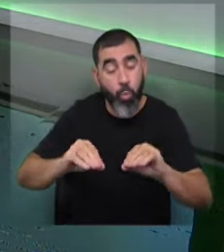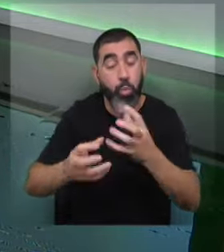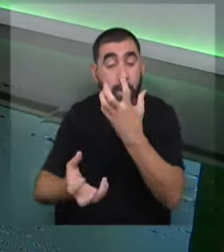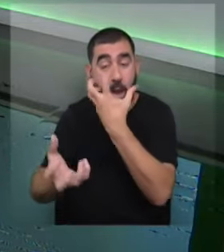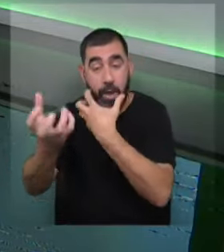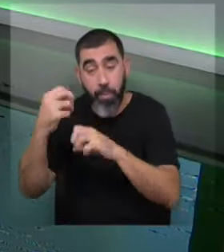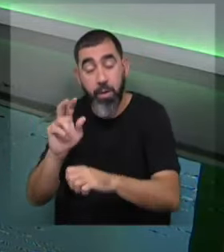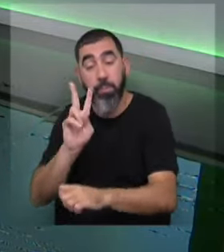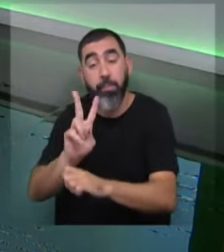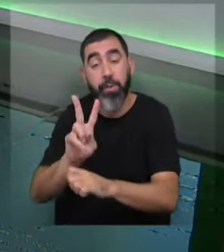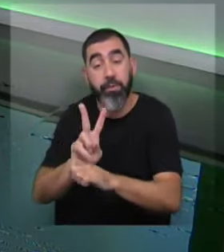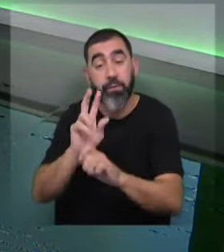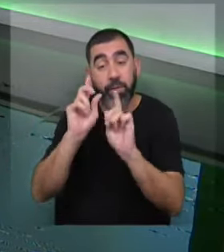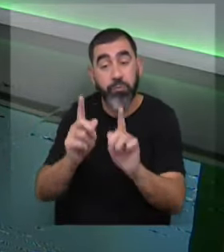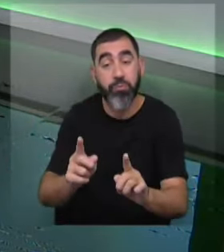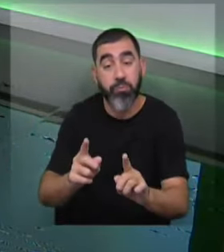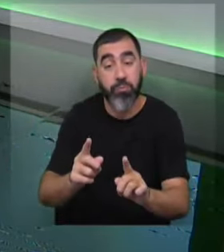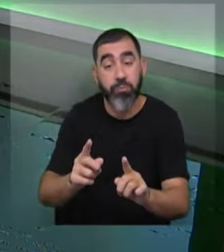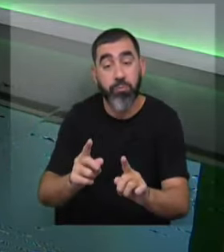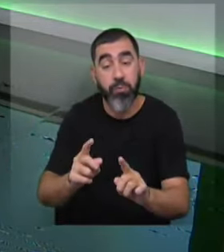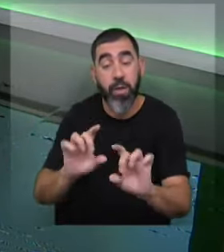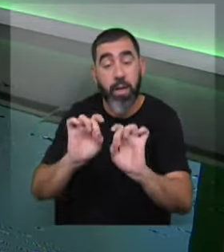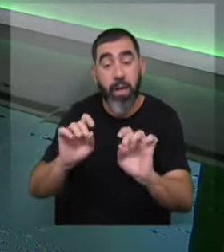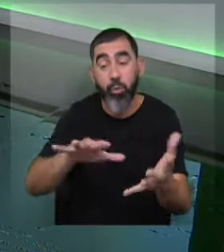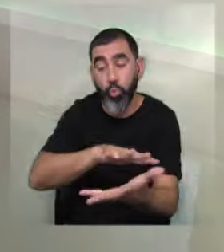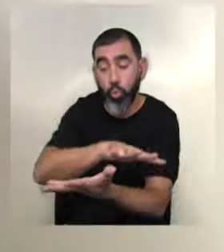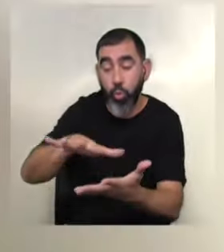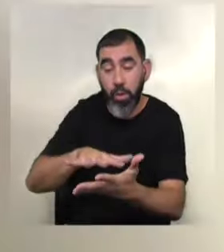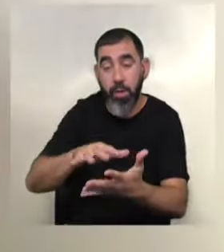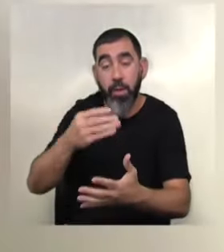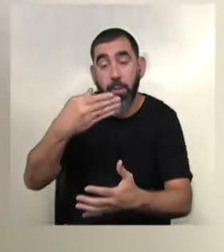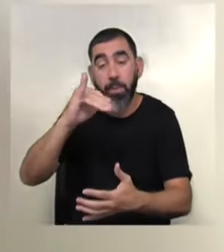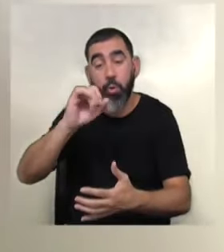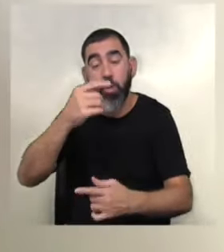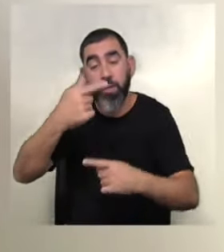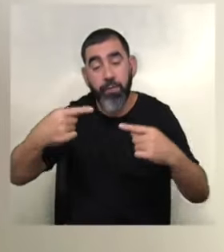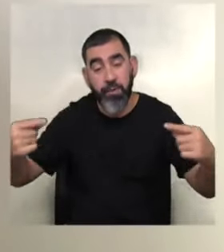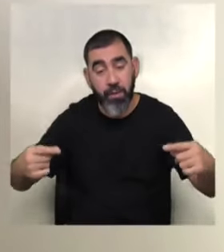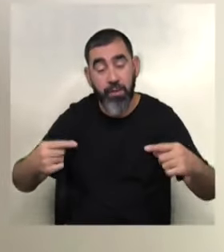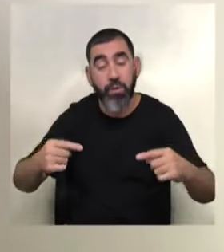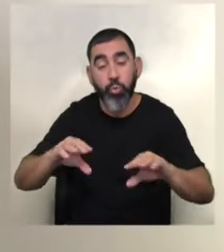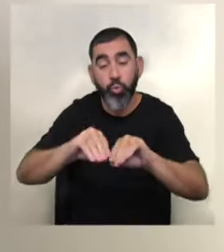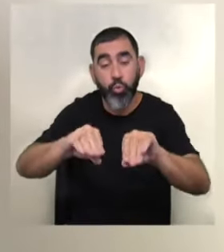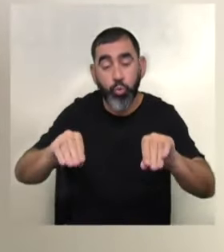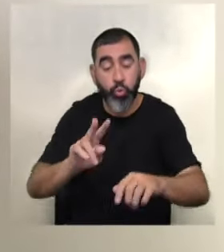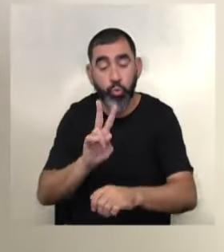la preservación de hábitats naturales y de la biodiversidad, la salud del suelo.